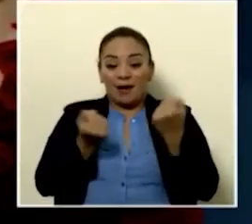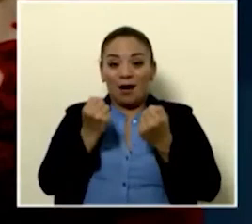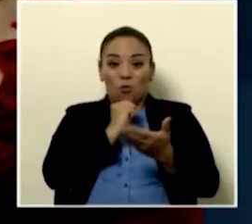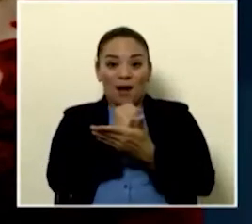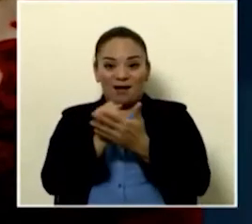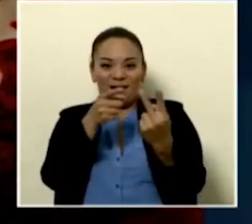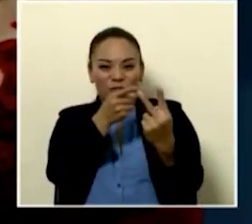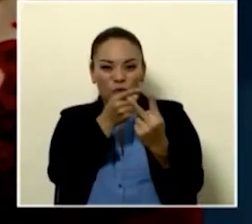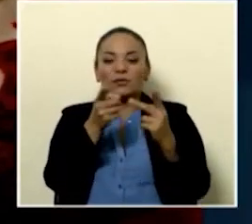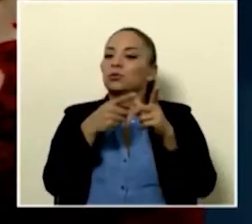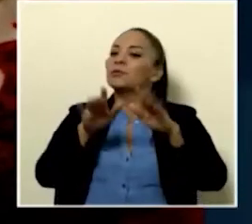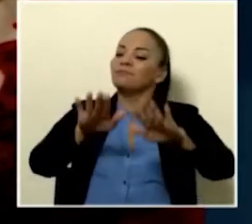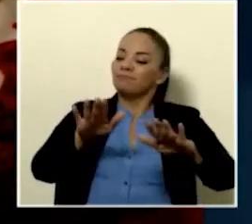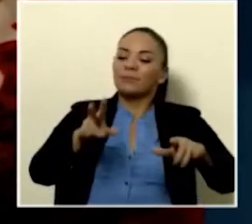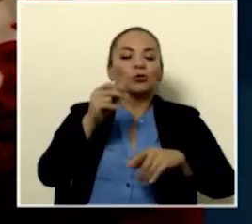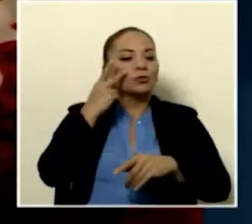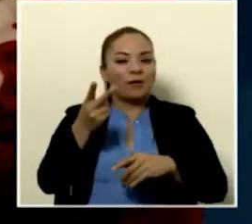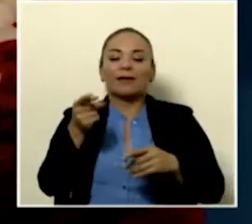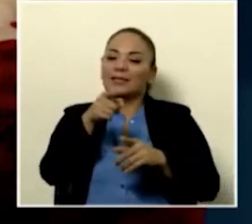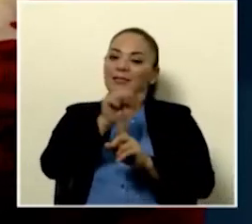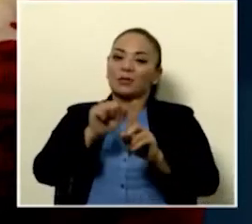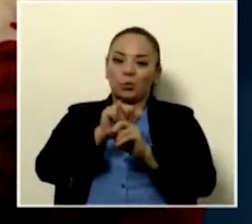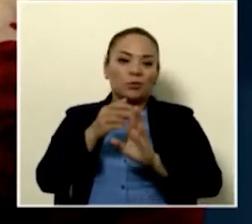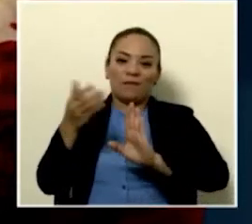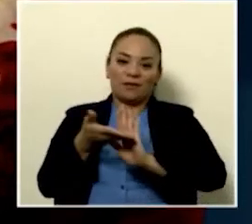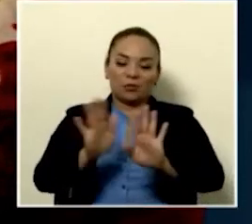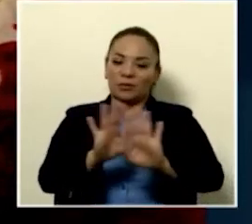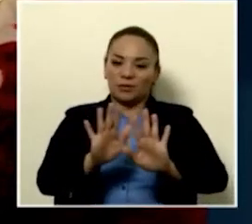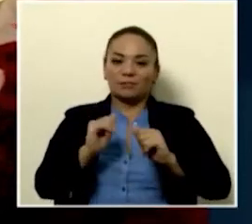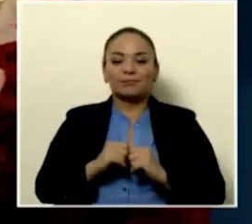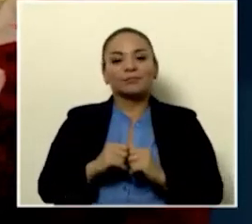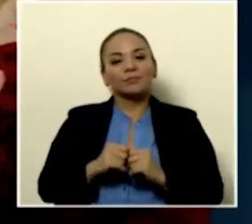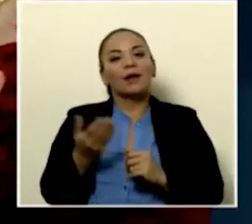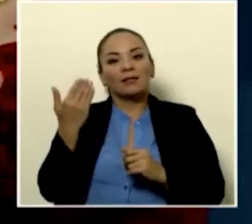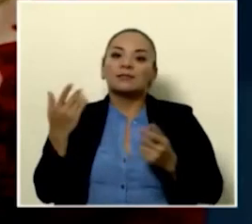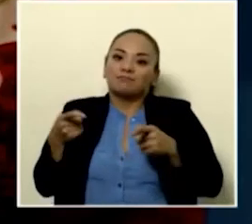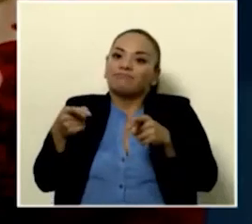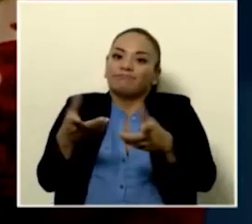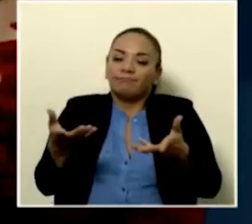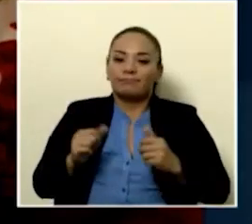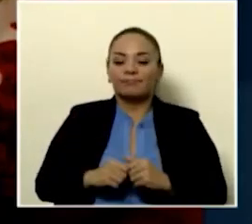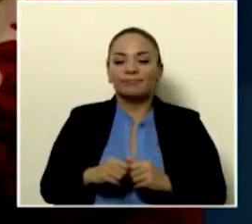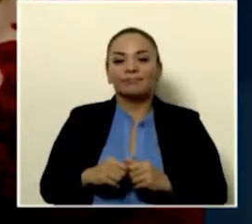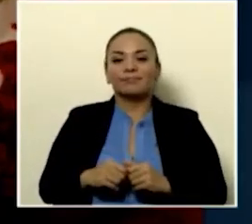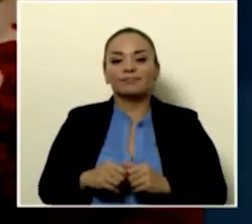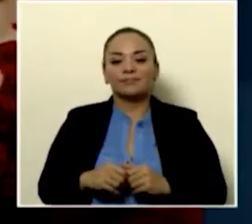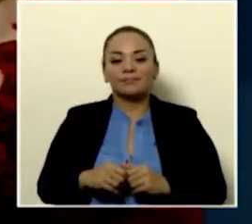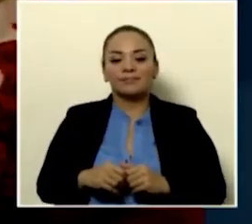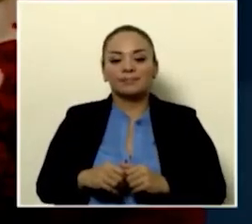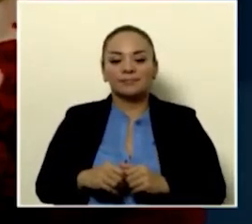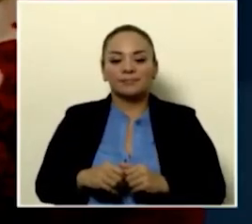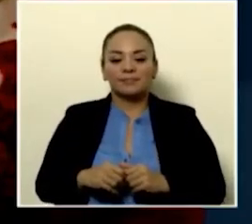van a verse reflejados esas circunstancias que estuvieron presentándose a partir